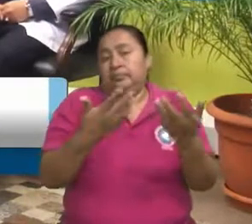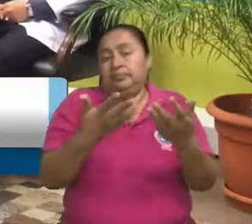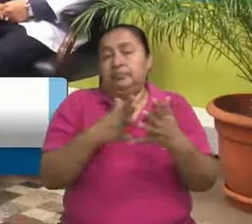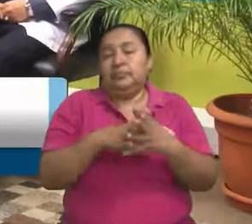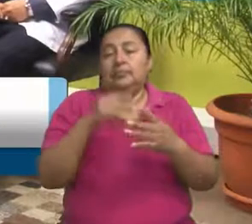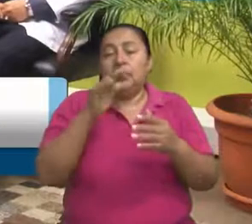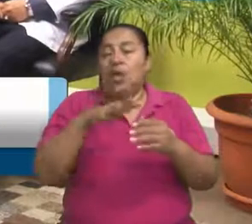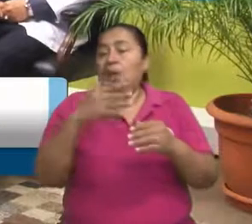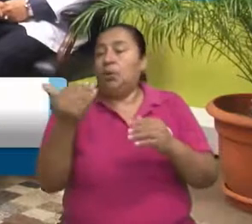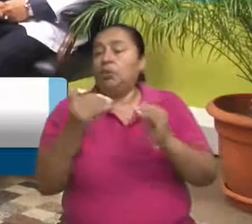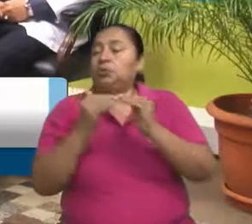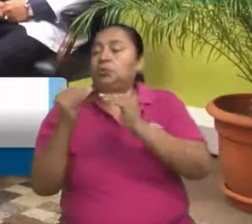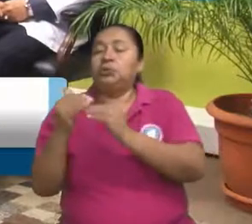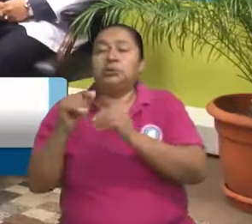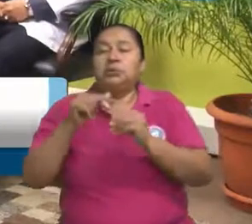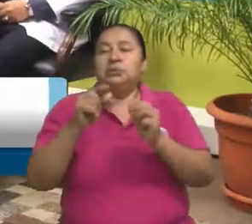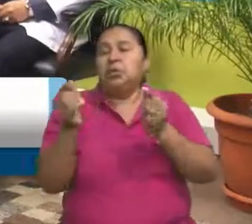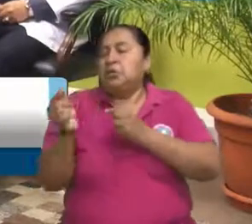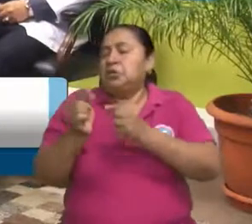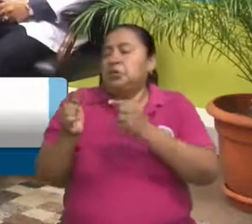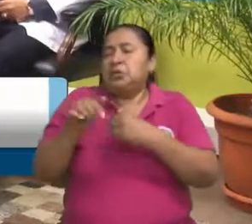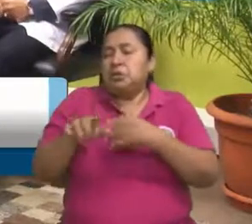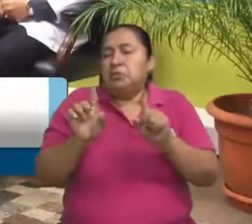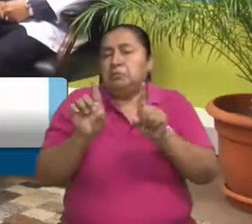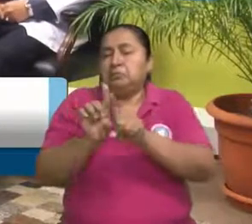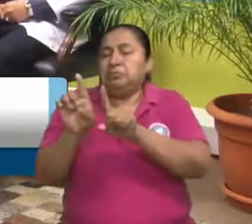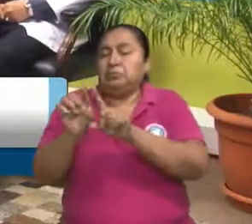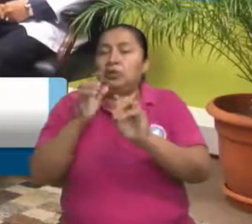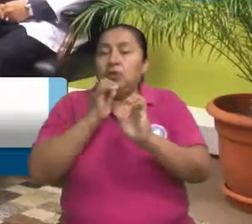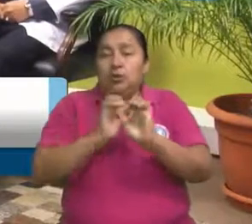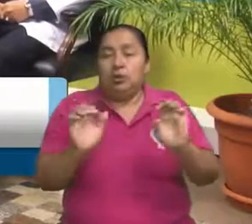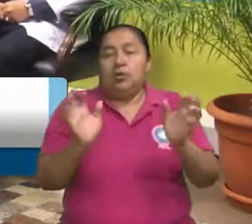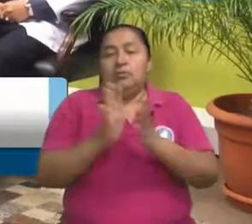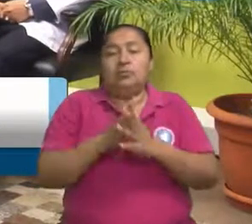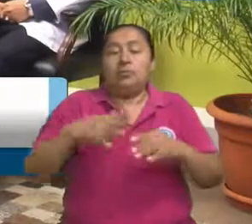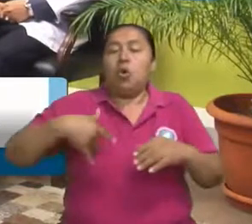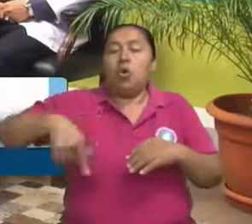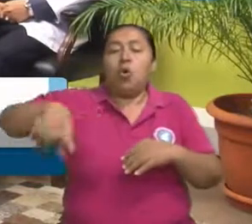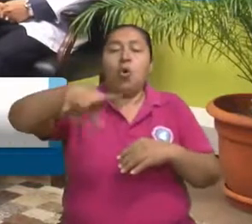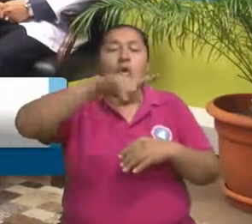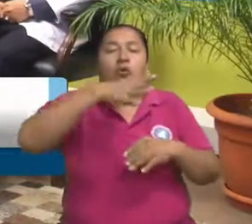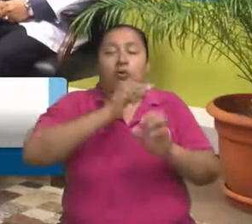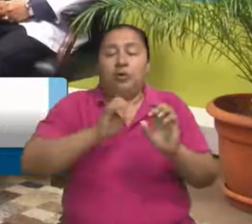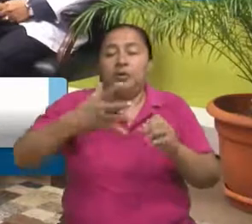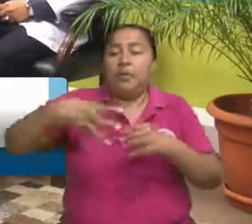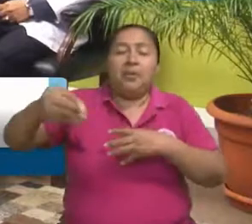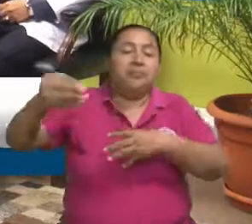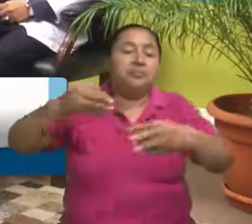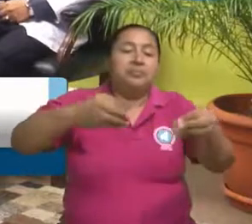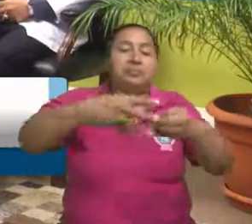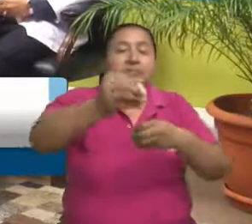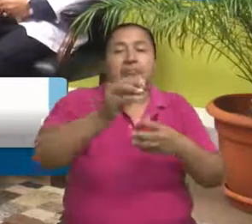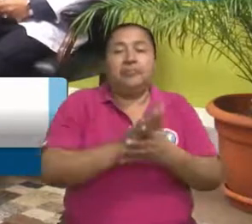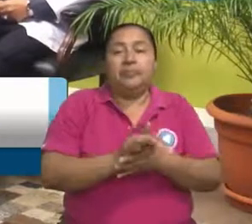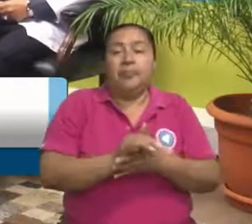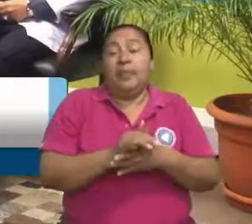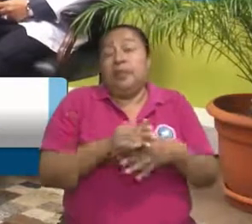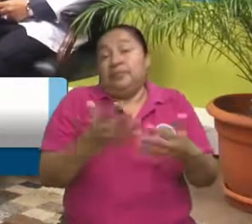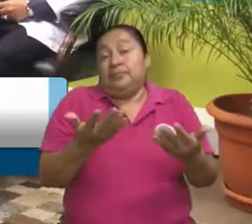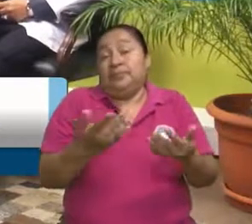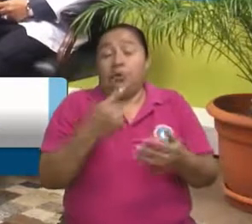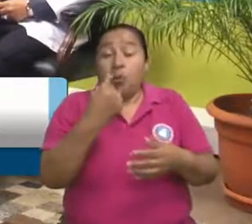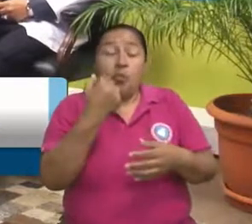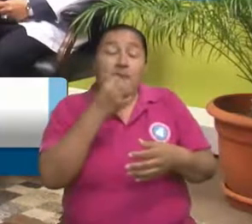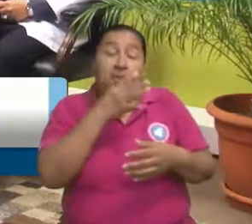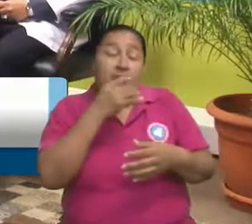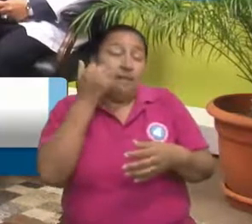al que está más cercano. En estos casos son el resto de los niños. Es decir, si hay un niño enfermo